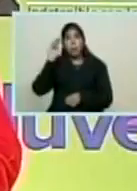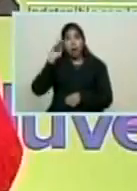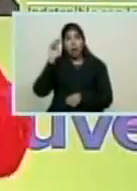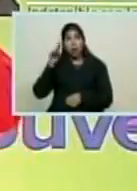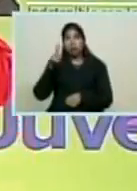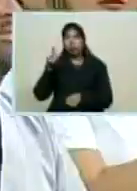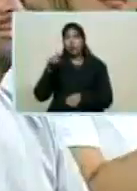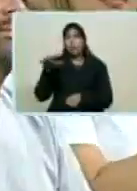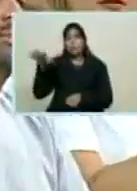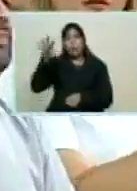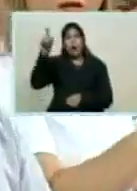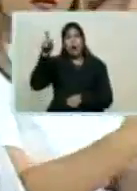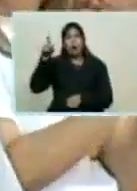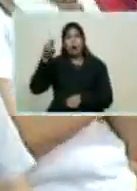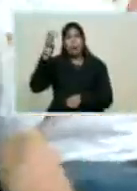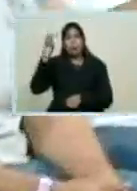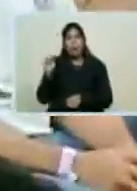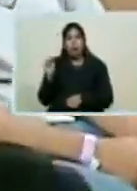Petare.